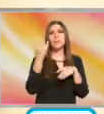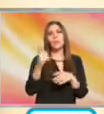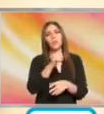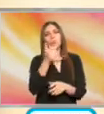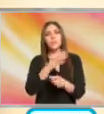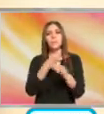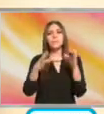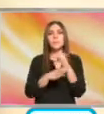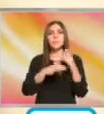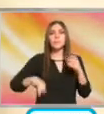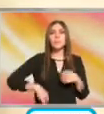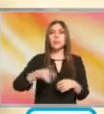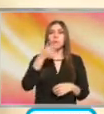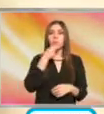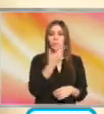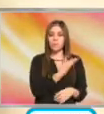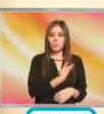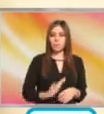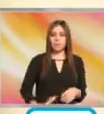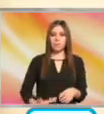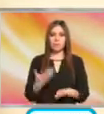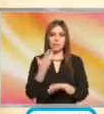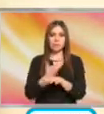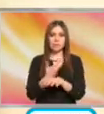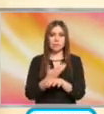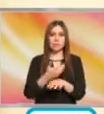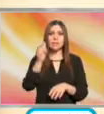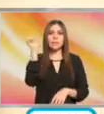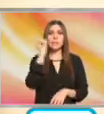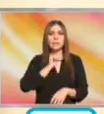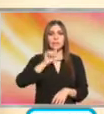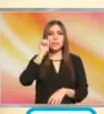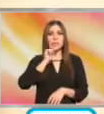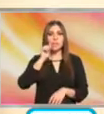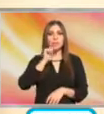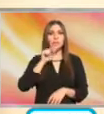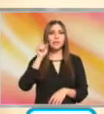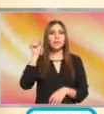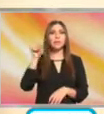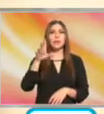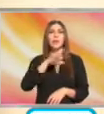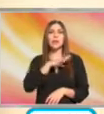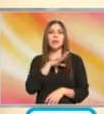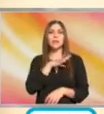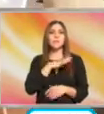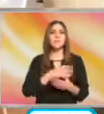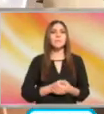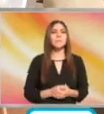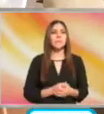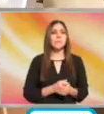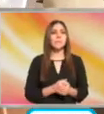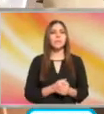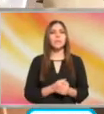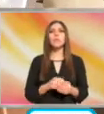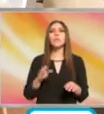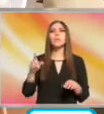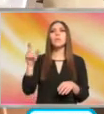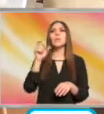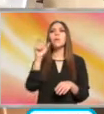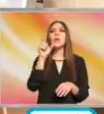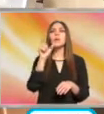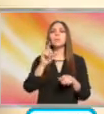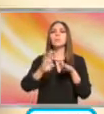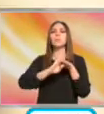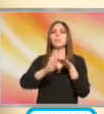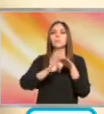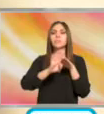es que el presidente de Estados Unidos, el Poder Ejecutivo, siempre tiene una mayor capacidad de maniobra en cuestiones migratorias,